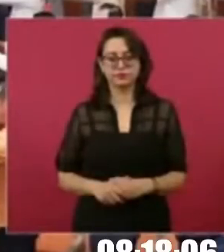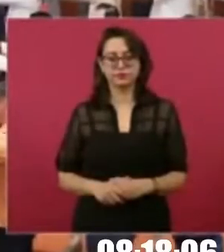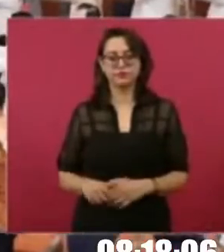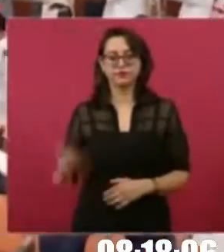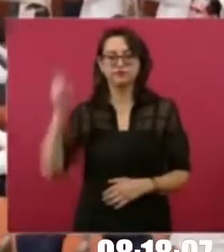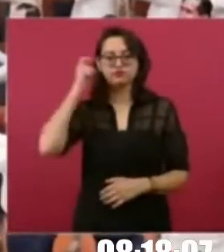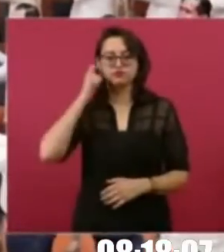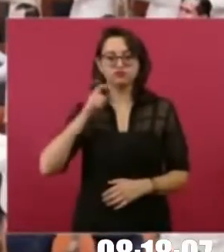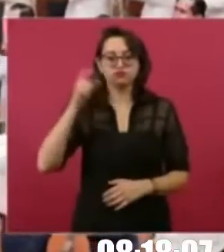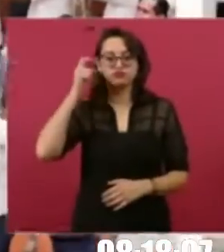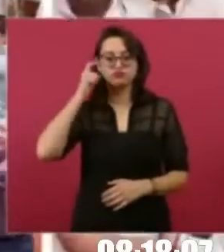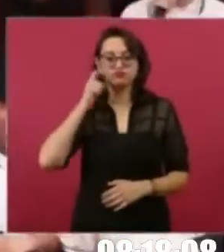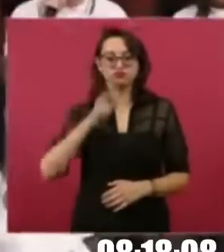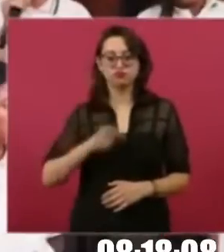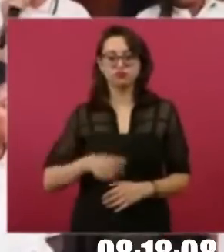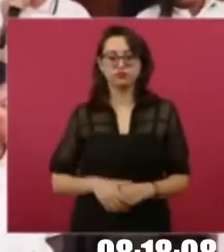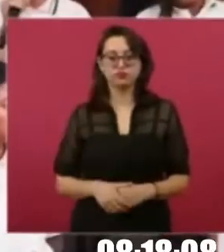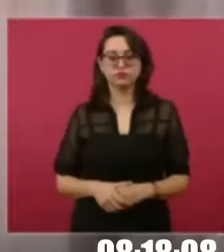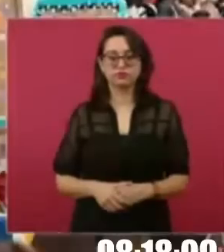Guerrero